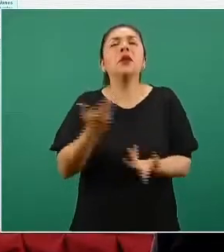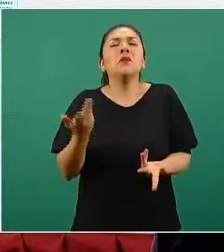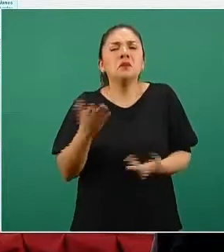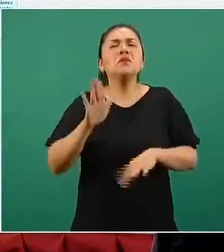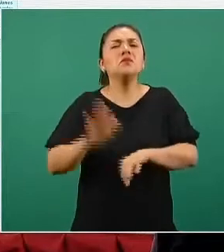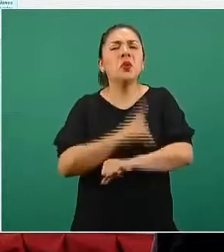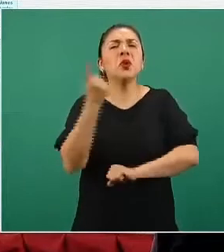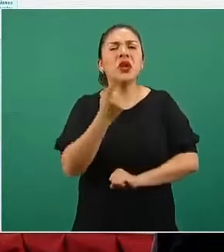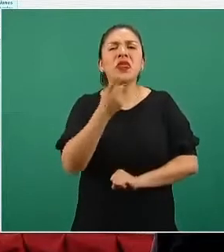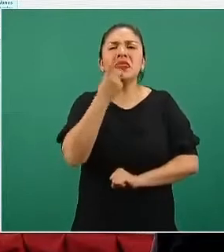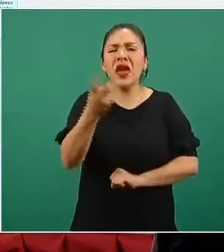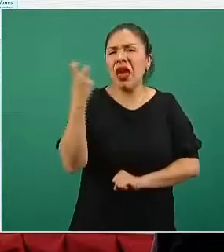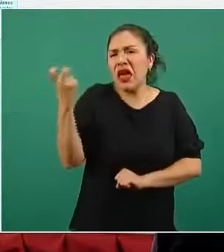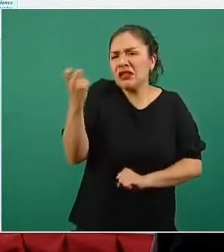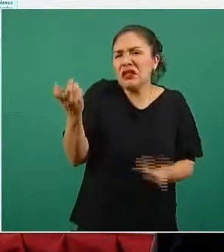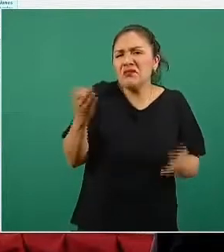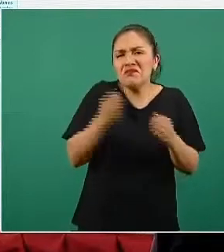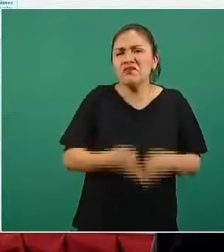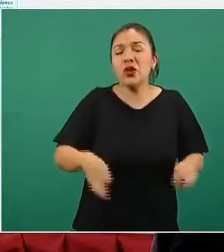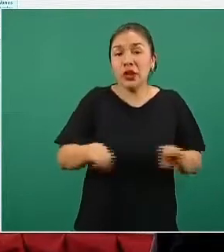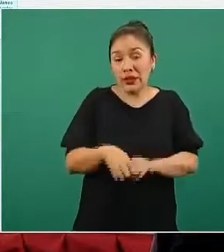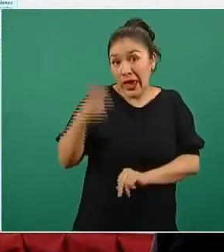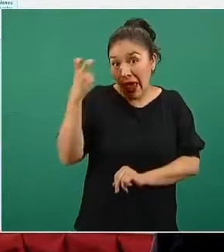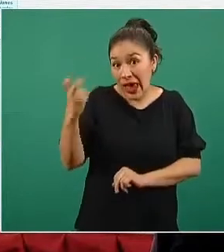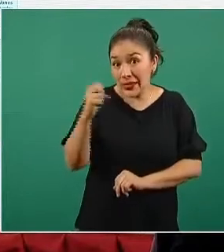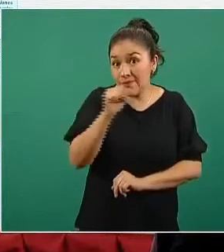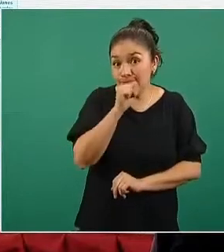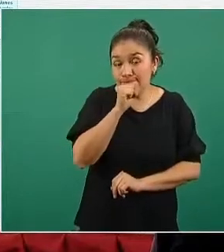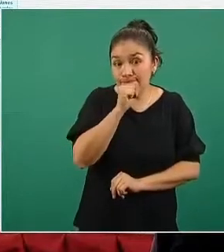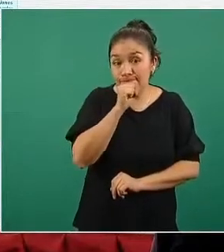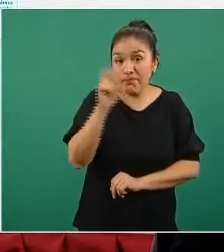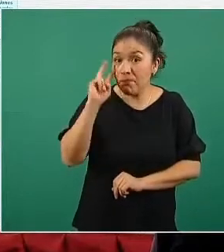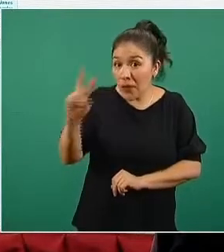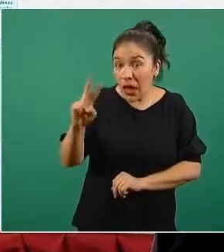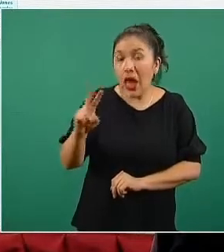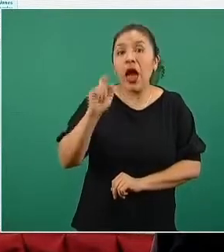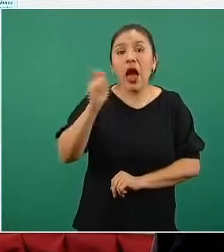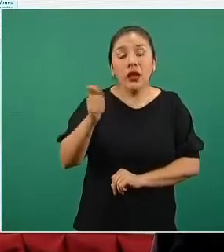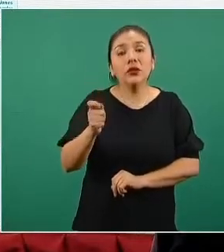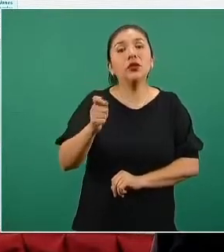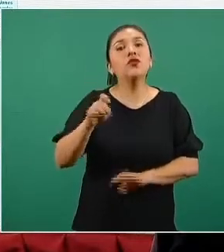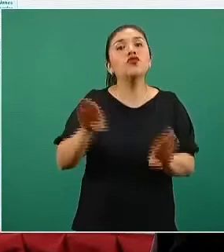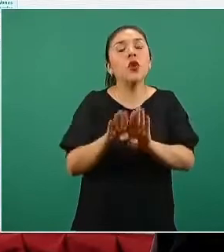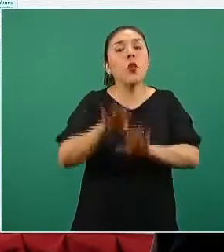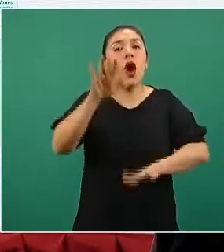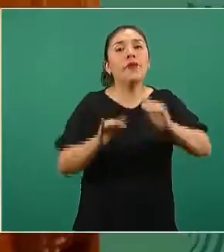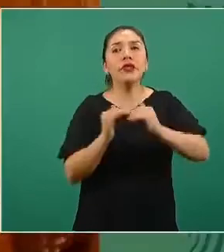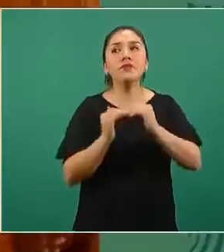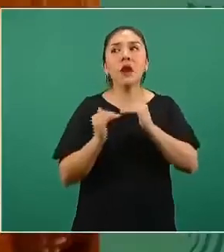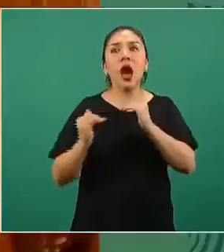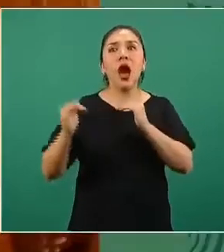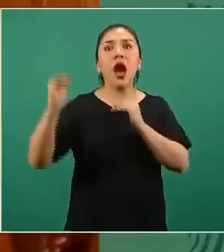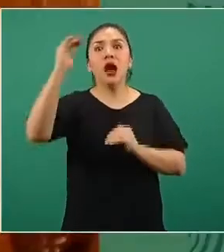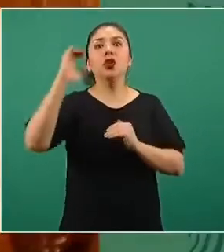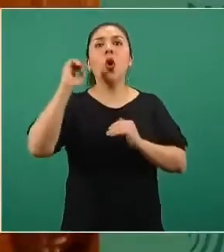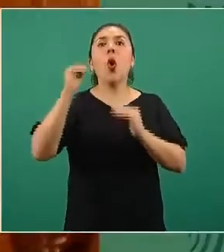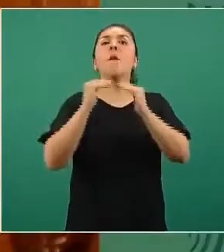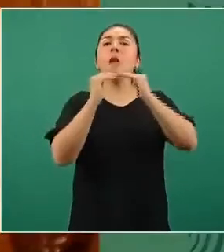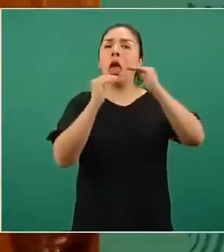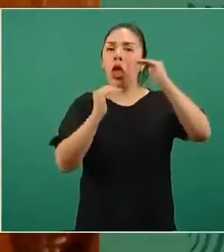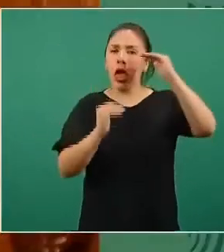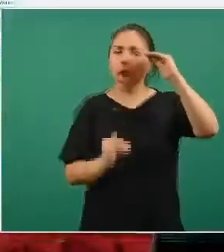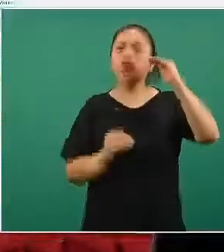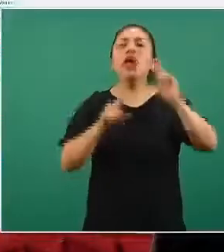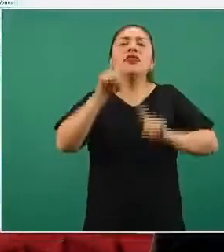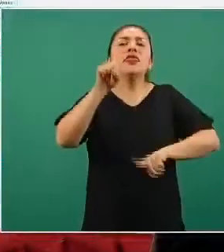qué este indicador? Porque este indicador nos va creciendo o decreciendo dependiendo de cómo vaya